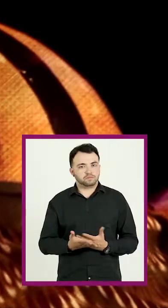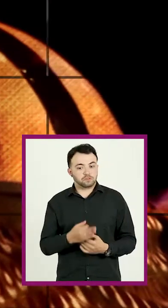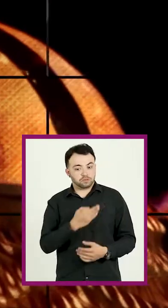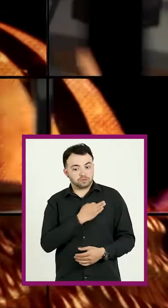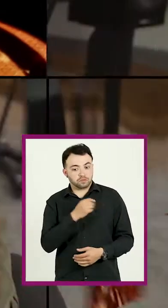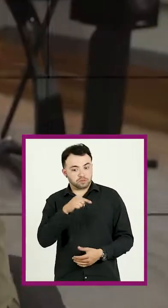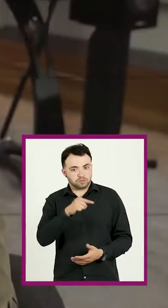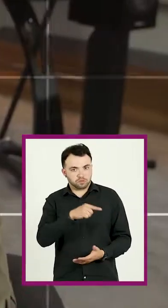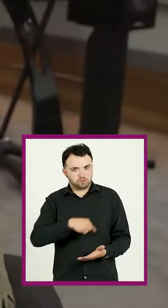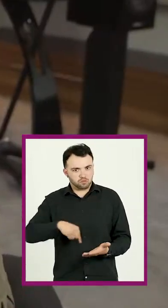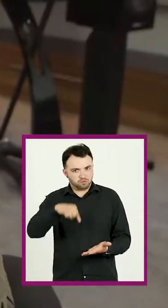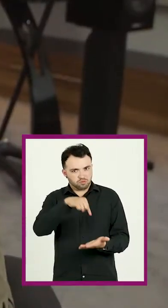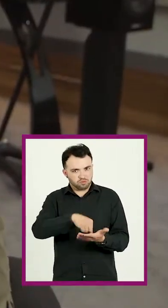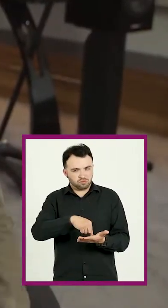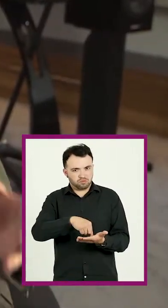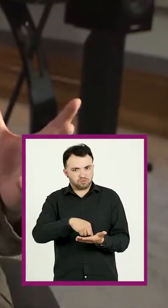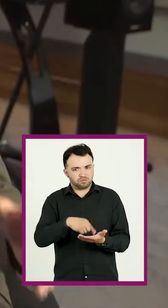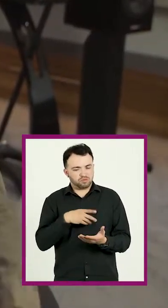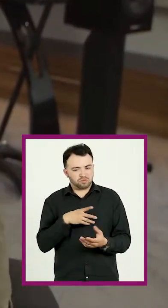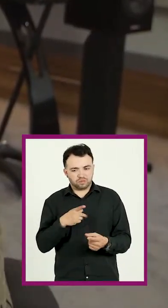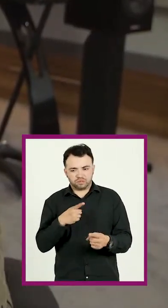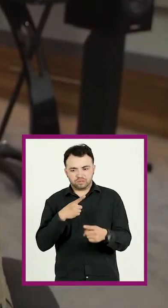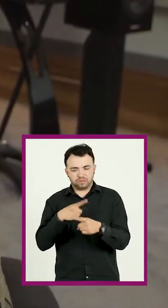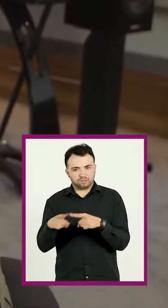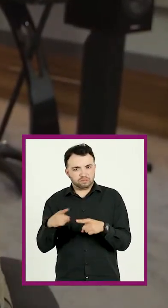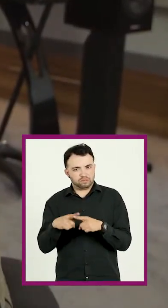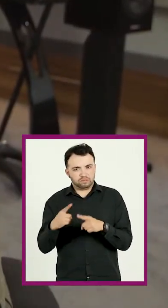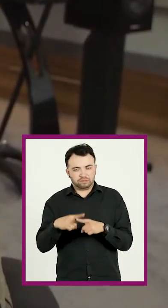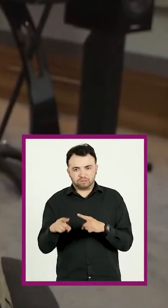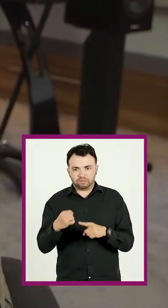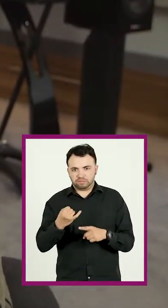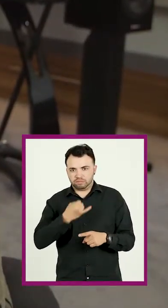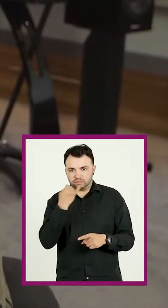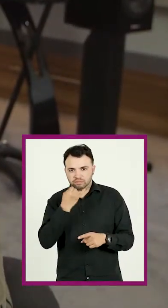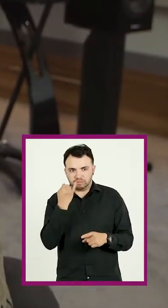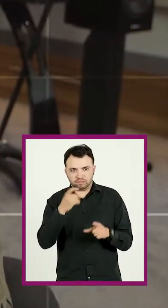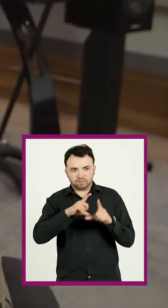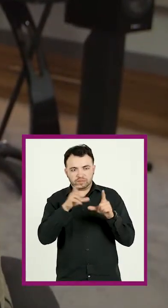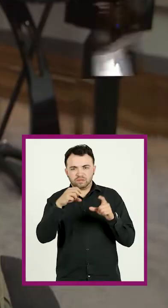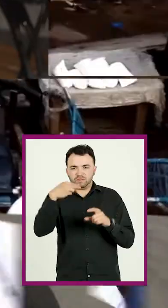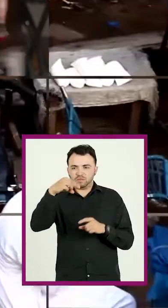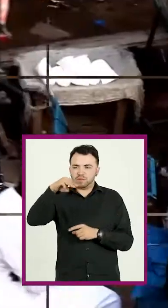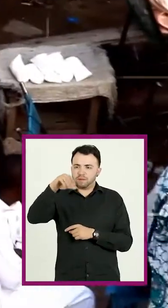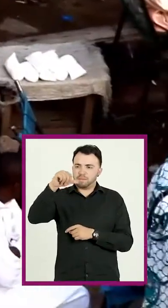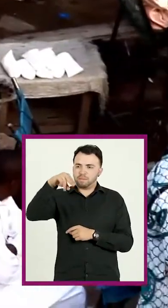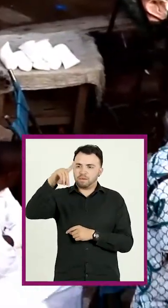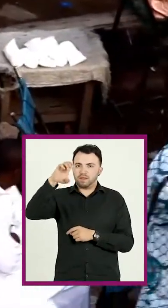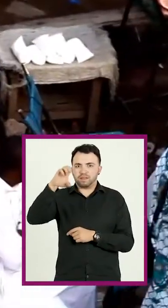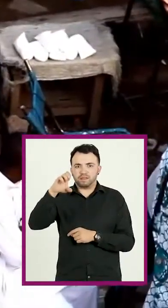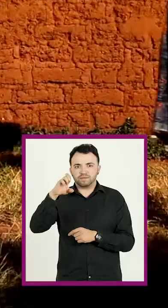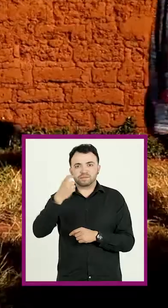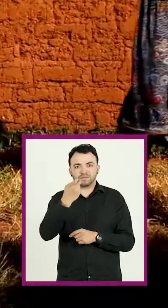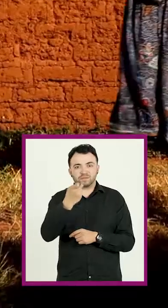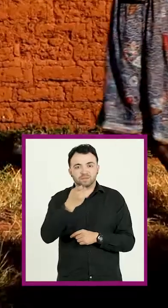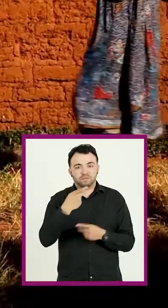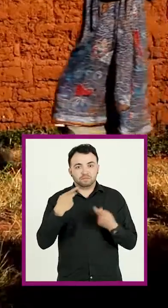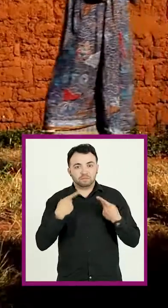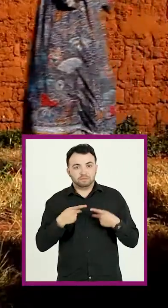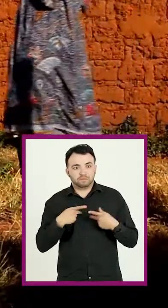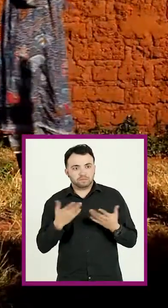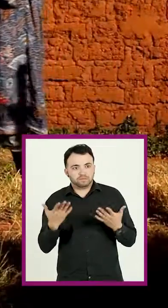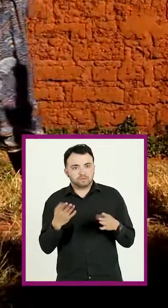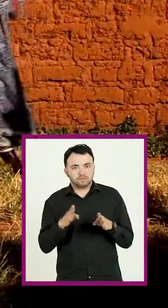Y bueno, en esta región está uno de los grupos etnolingüísticos más importantes del continente, son los Mandé, y bueno, atraviesan